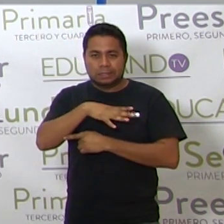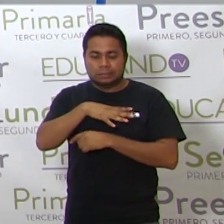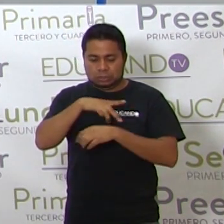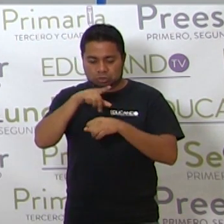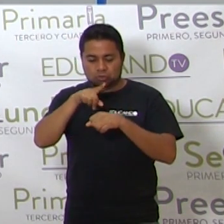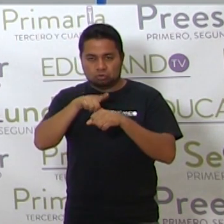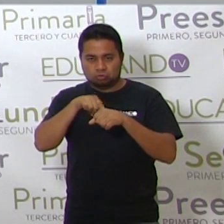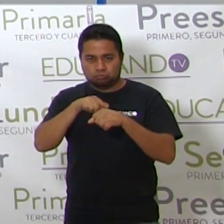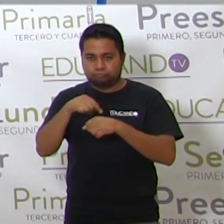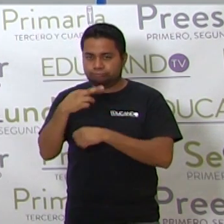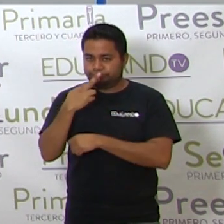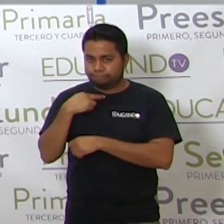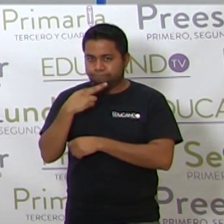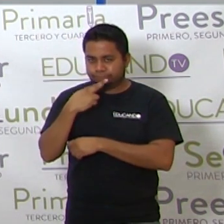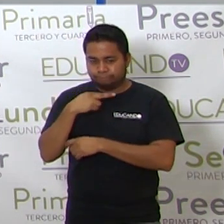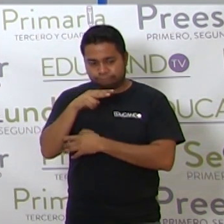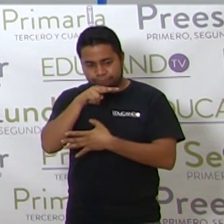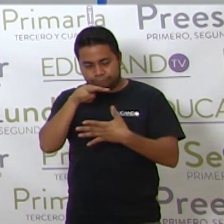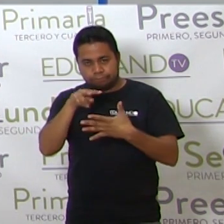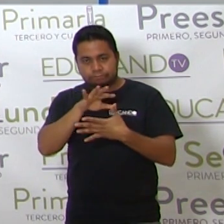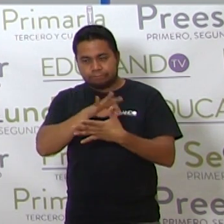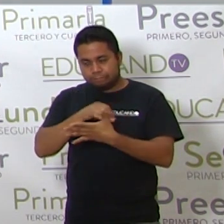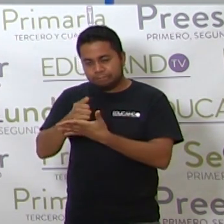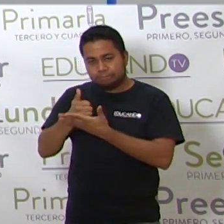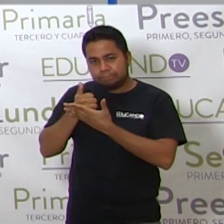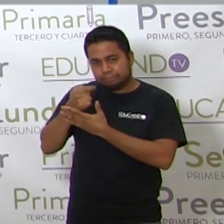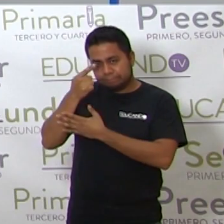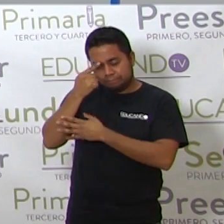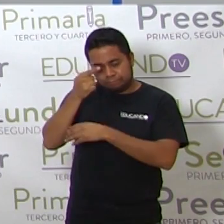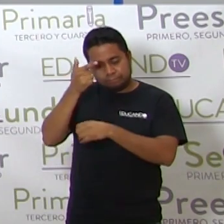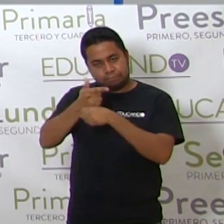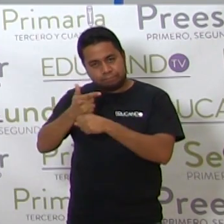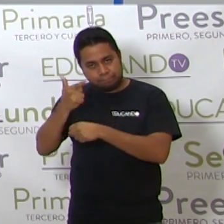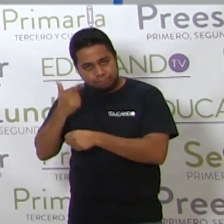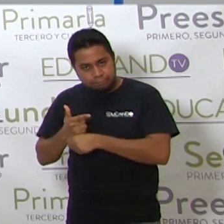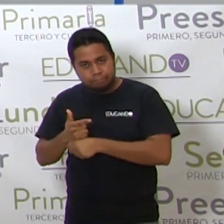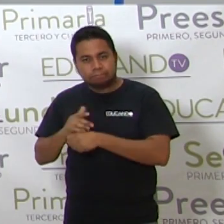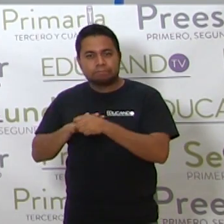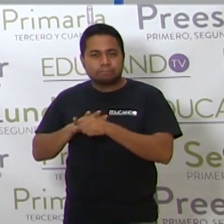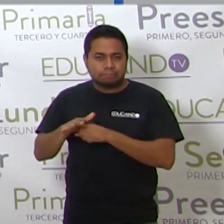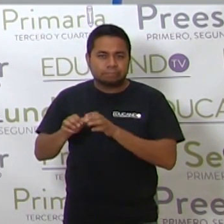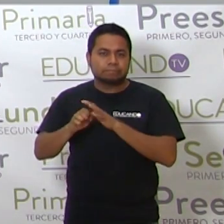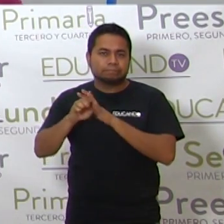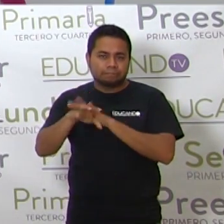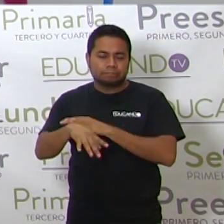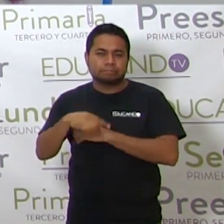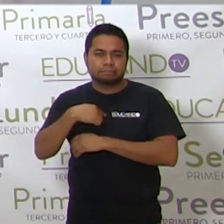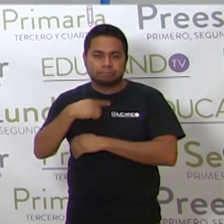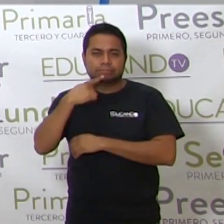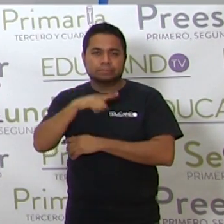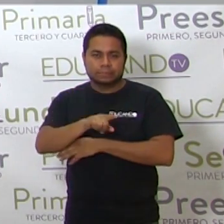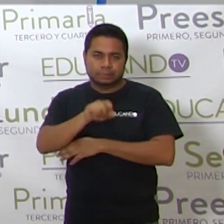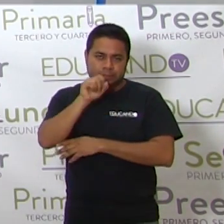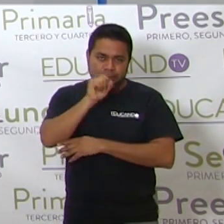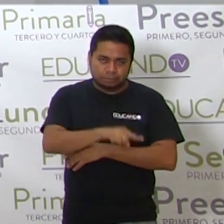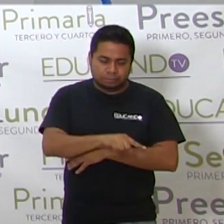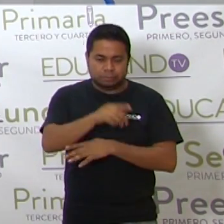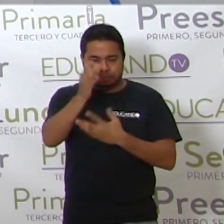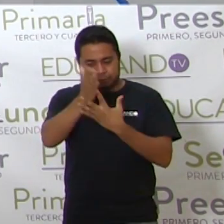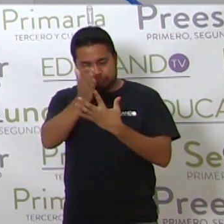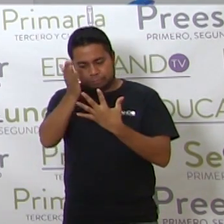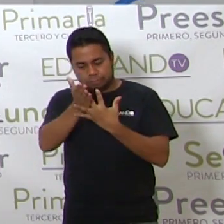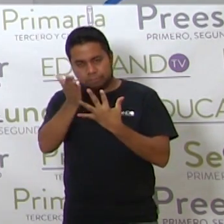por favor el cual nos va a ayudar a poder identificar si estamos hablando del mismo acto